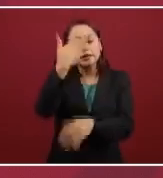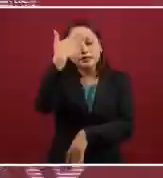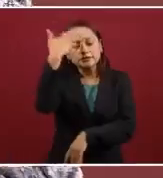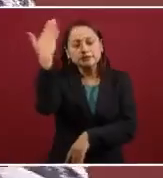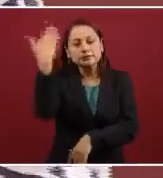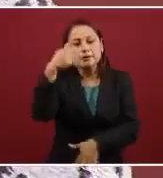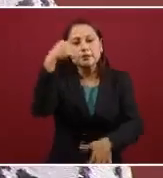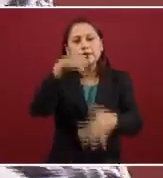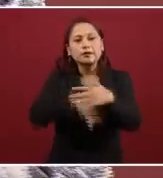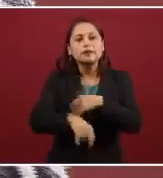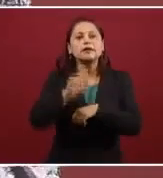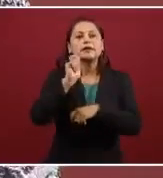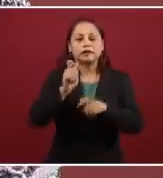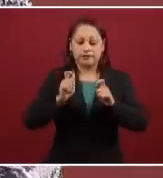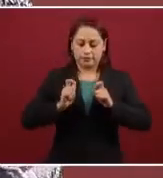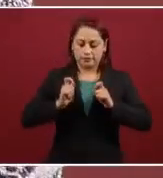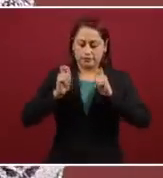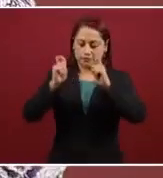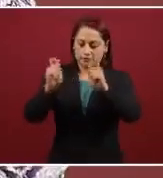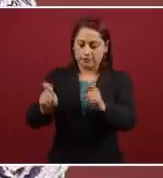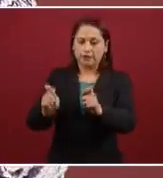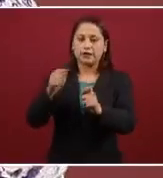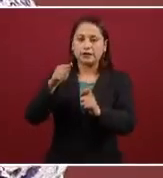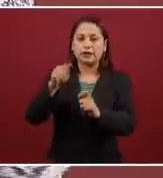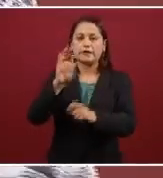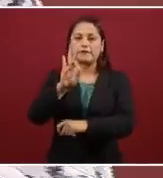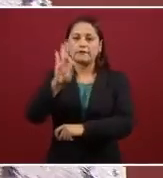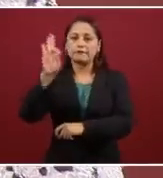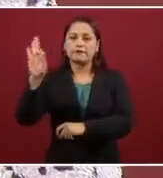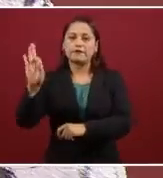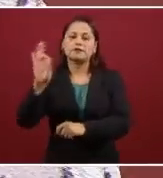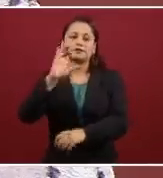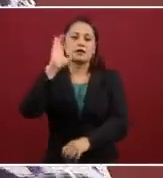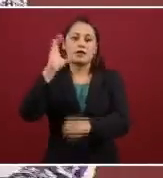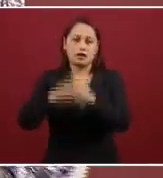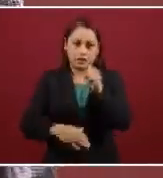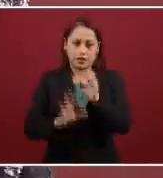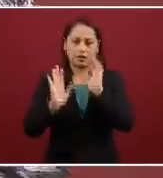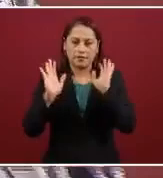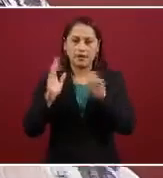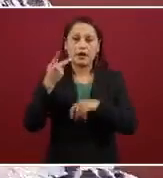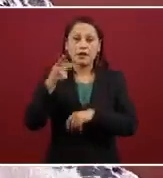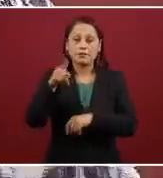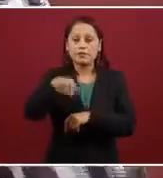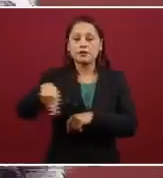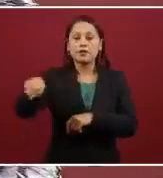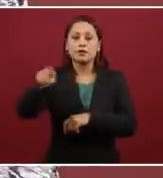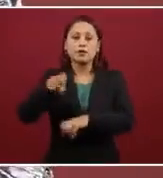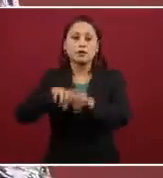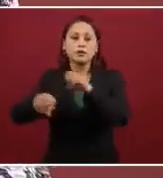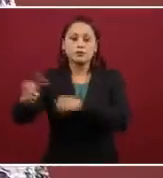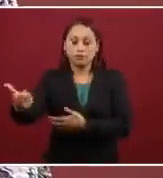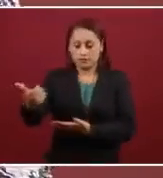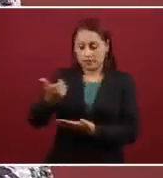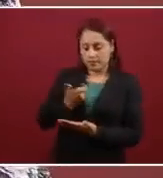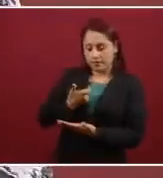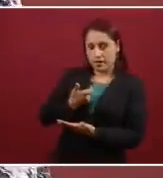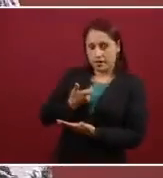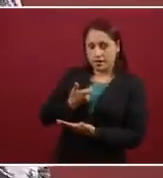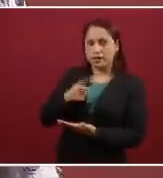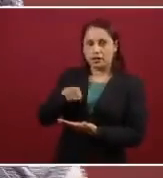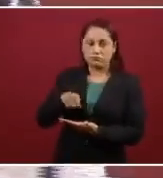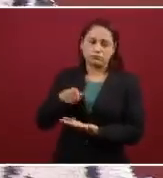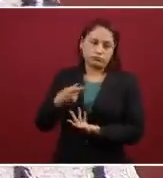fecha de caducidad cuando se expiden originalmente, pero también si uno no paga los derechos que le dan el uso